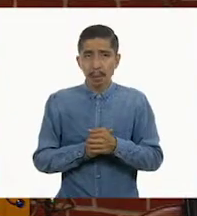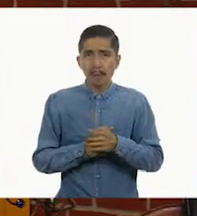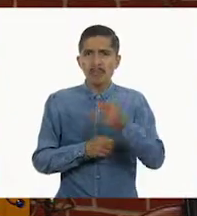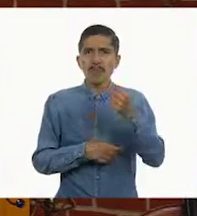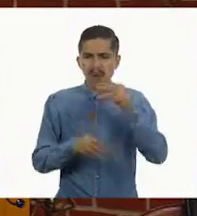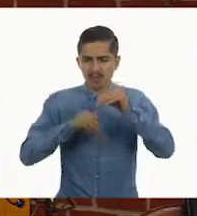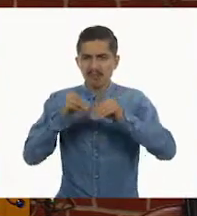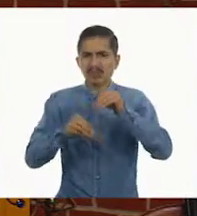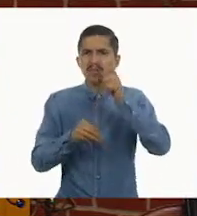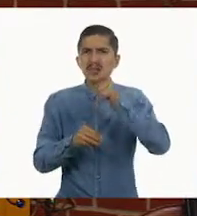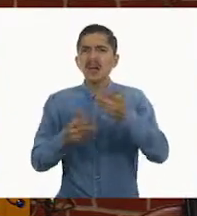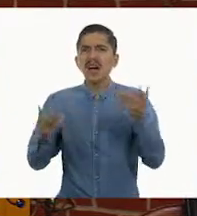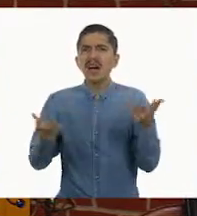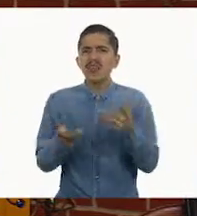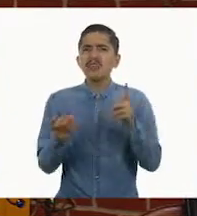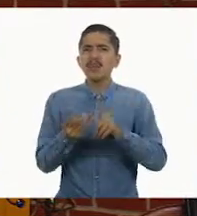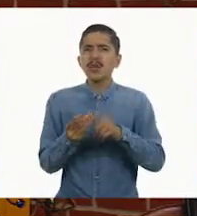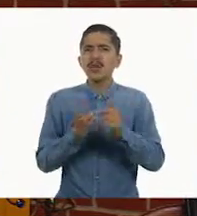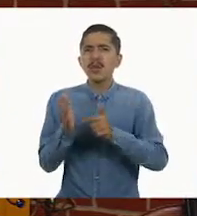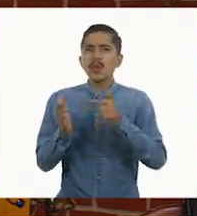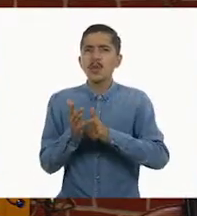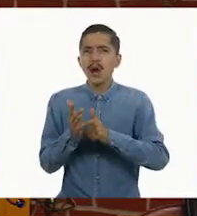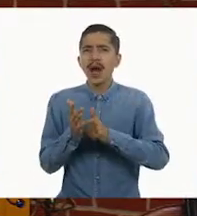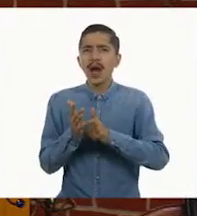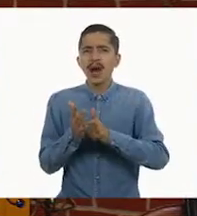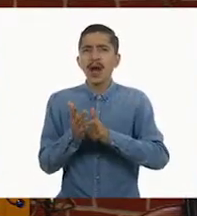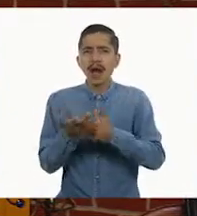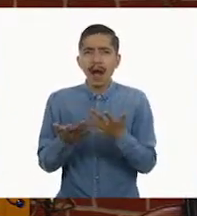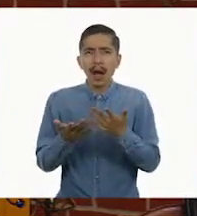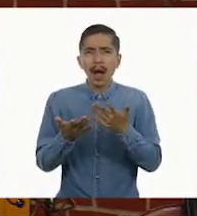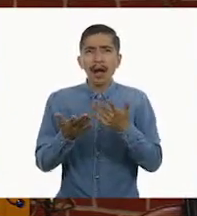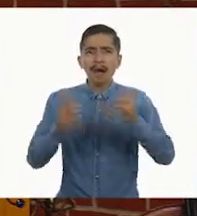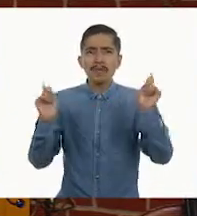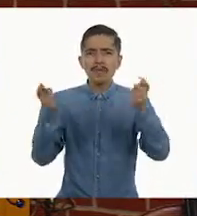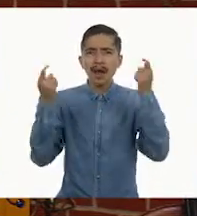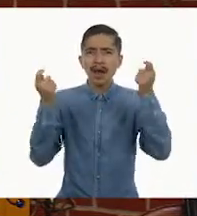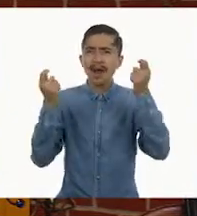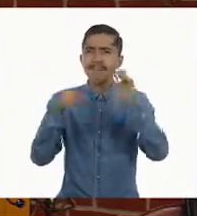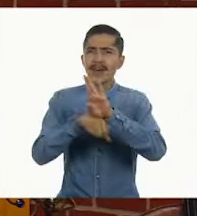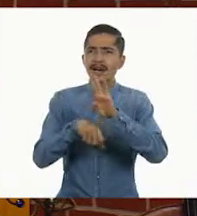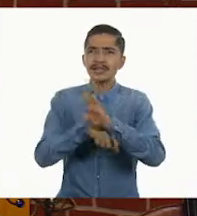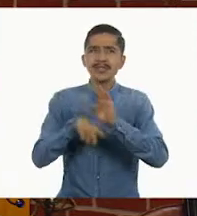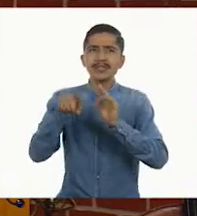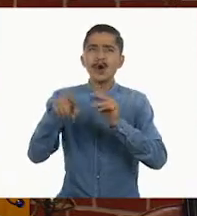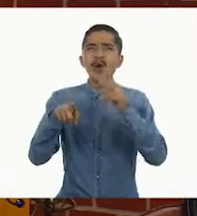que se utiliza en los carnavales de Brasil y es un instrumento que suena